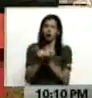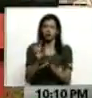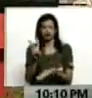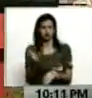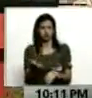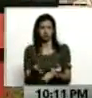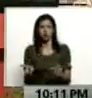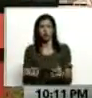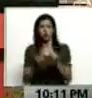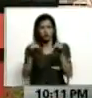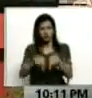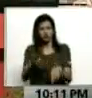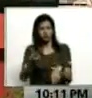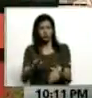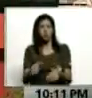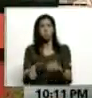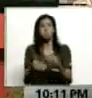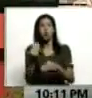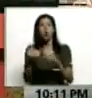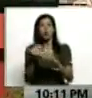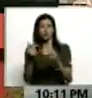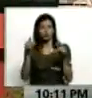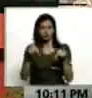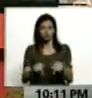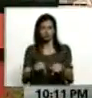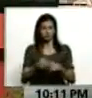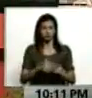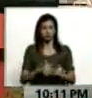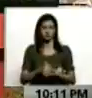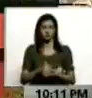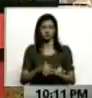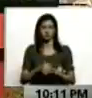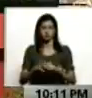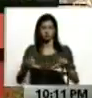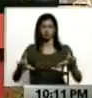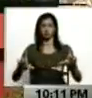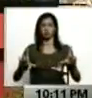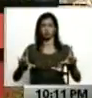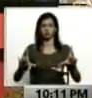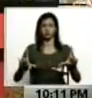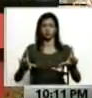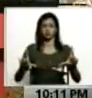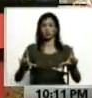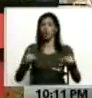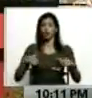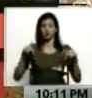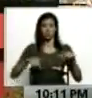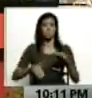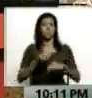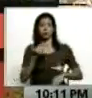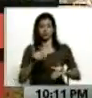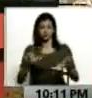eso igualito que aquí en Venezuela ustedes no lo ven y eso es moda ve aquí se ponen un